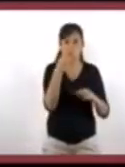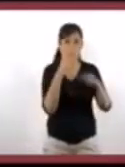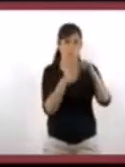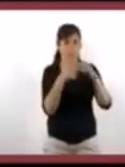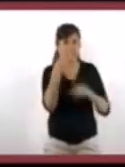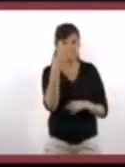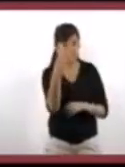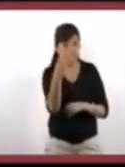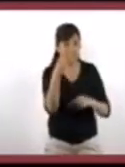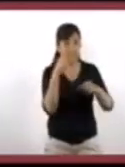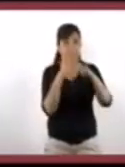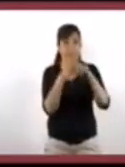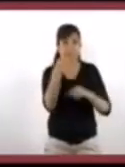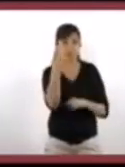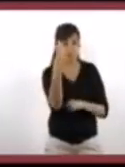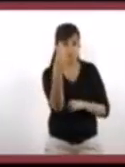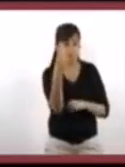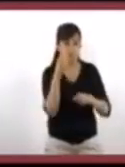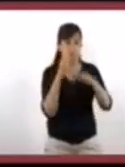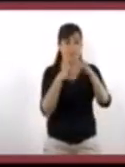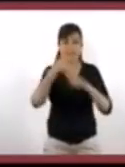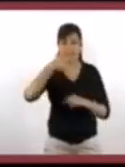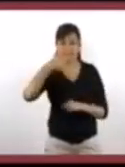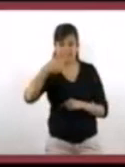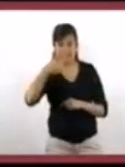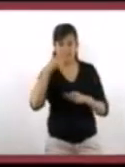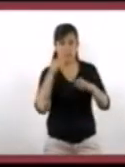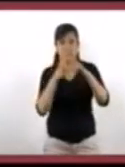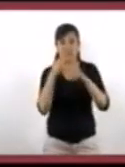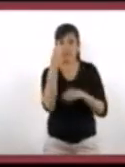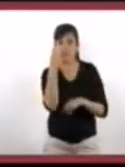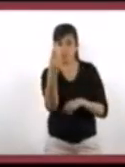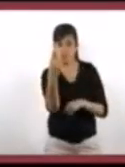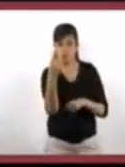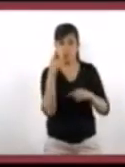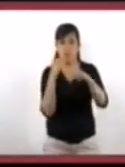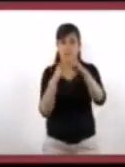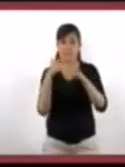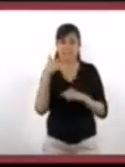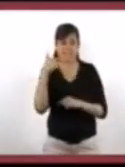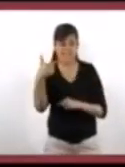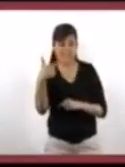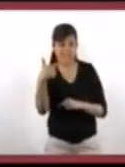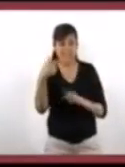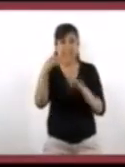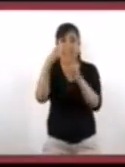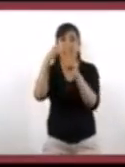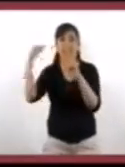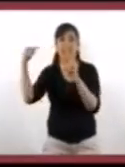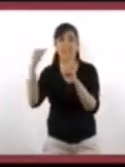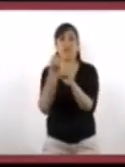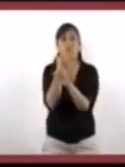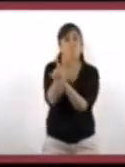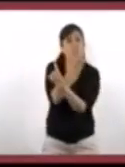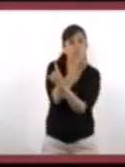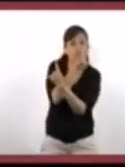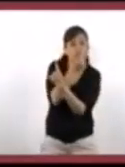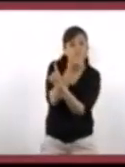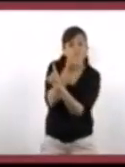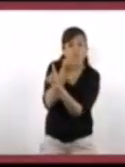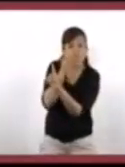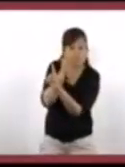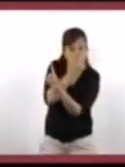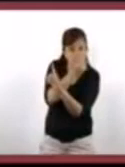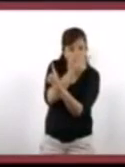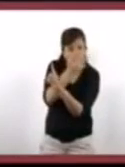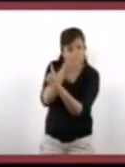4 más 3 más 1 más 6 más 1 más 7 dividido entre el número